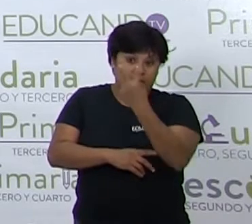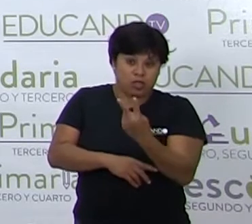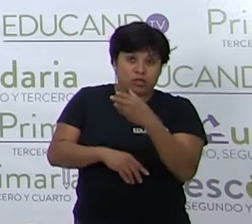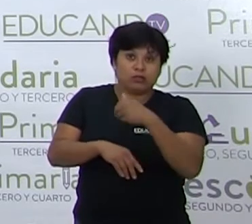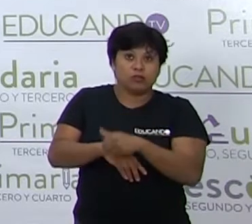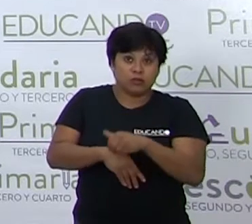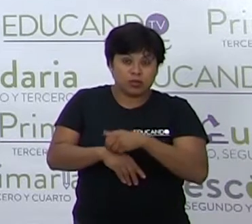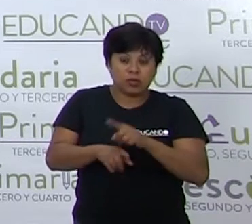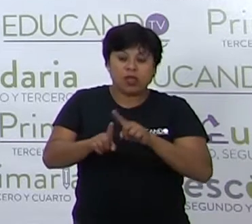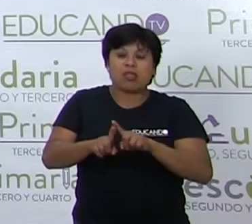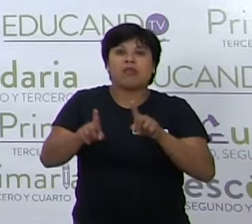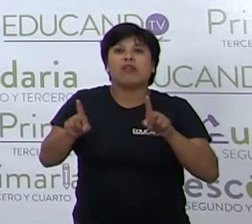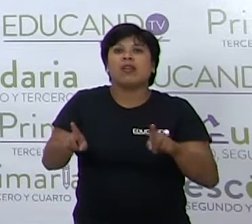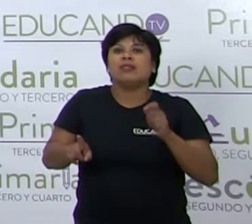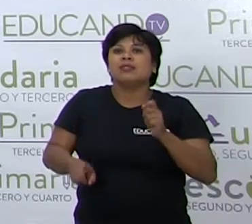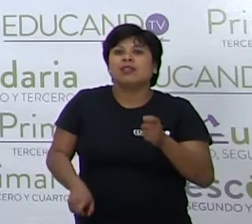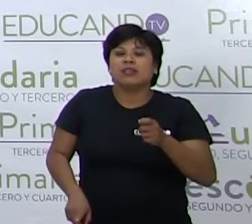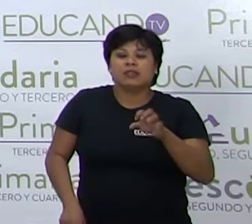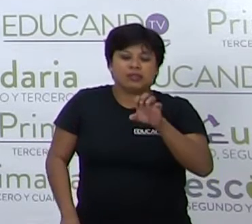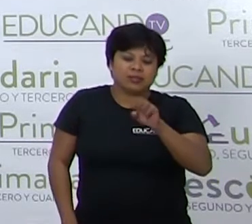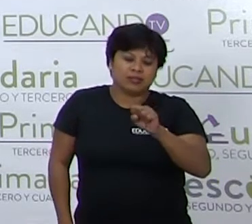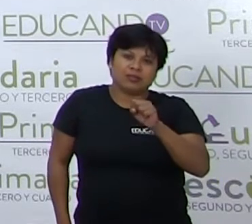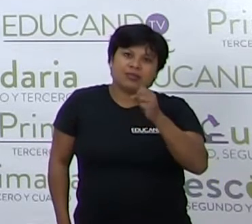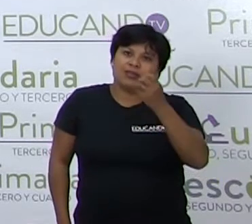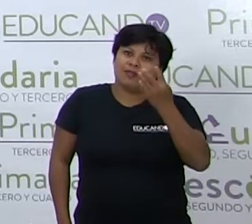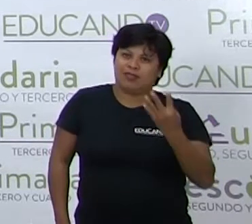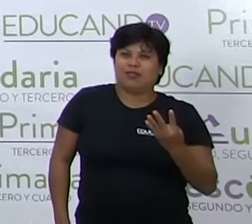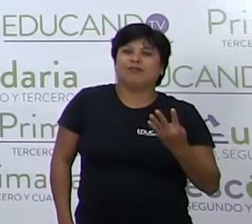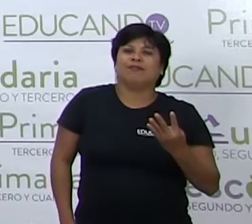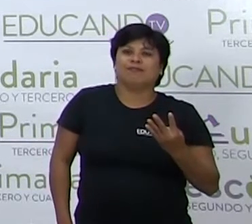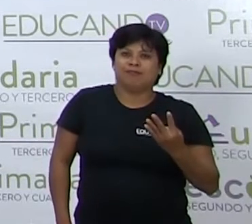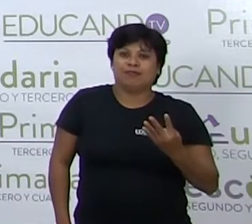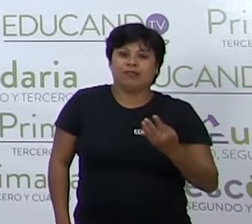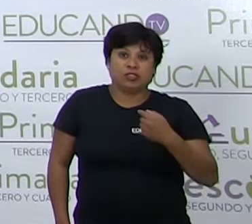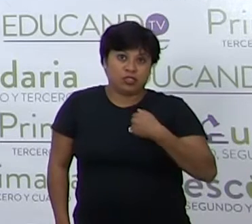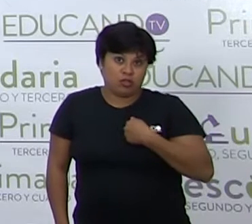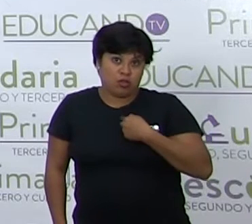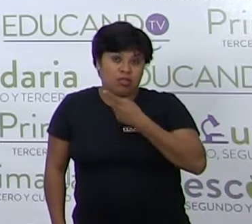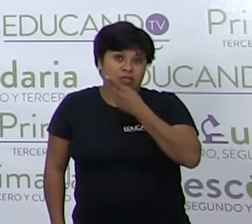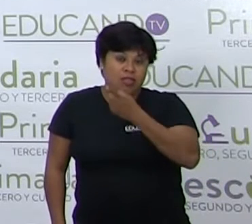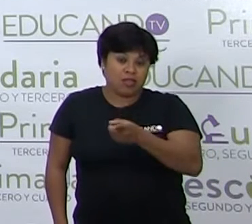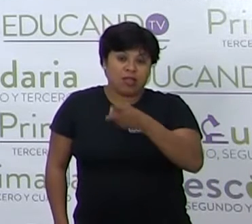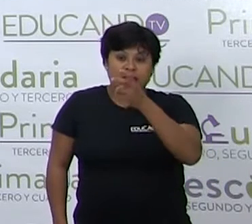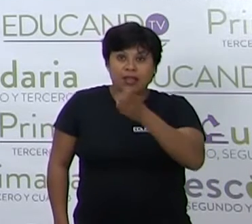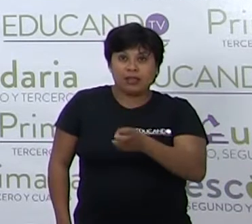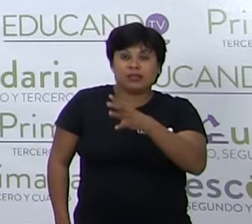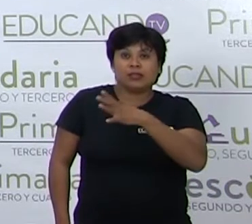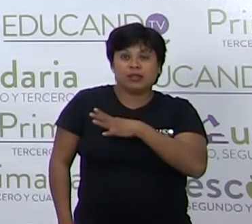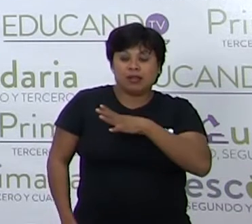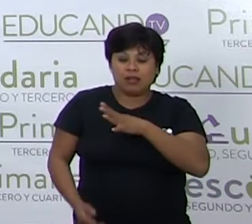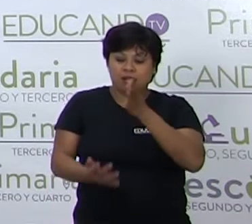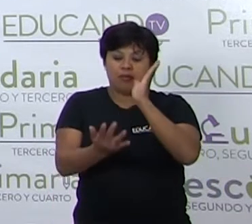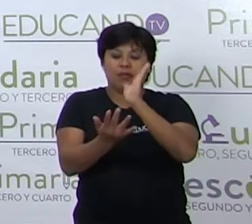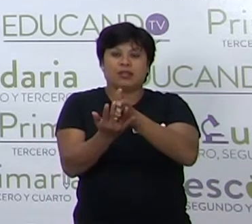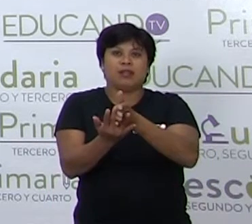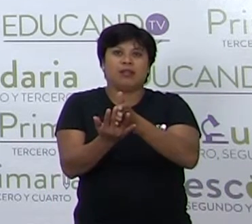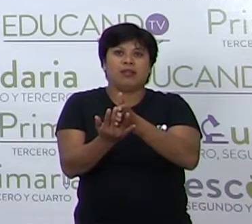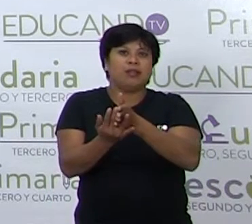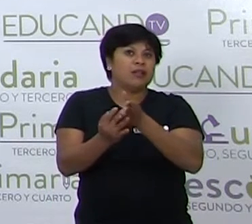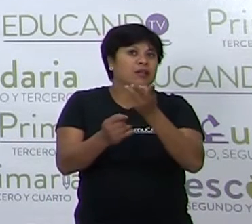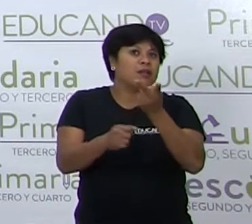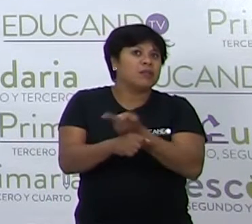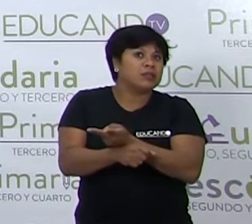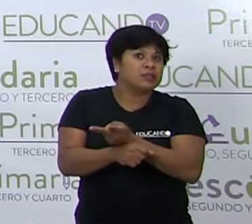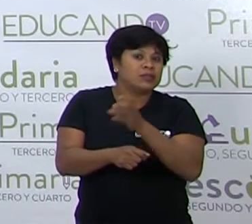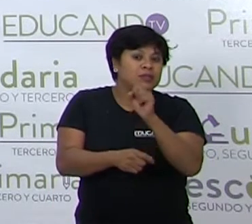números hay una diferencia de 64. Y si yo digo que este está ubicado exactamente a la mitad, ¿qué pasaría